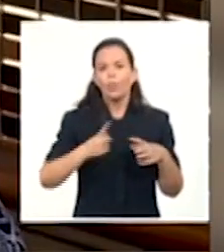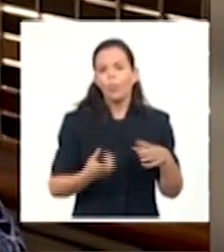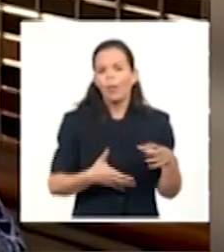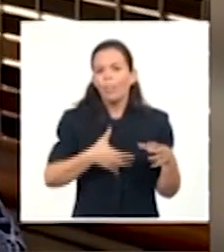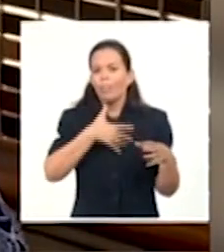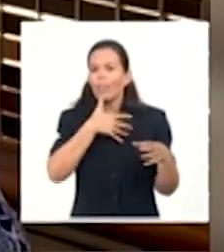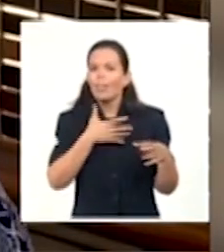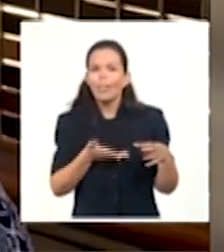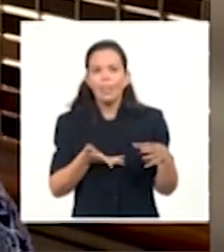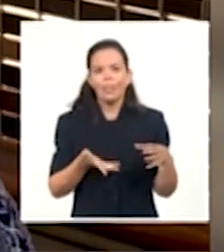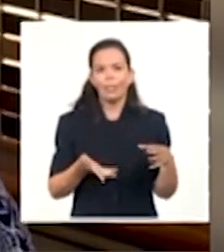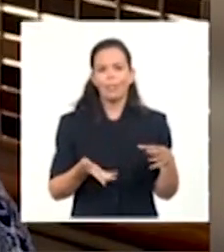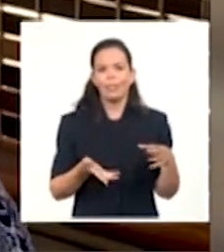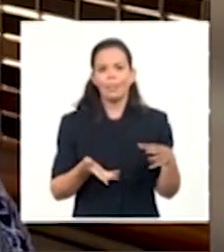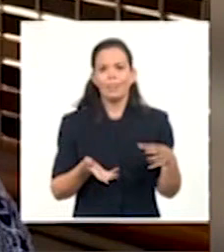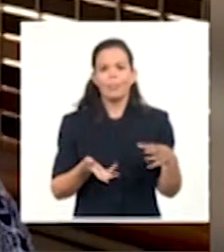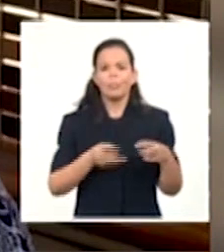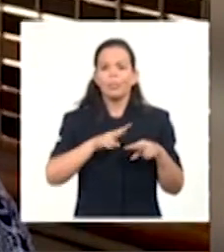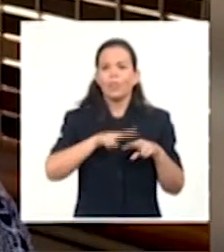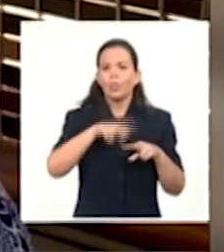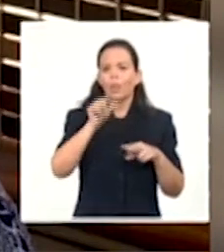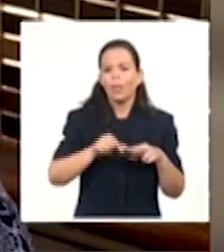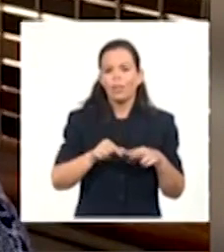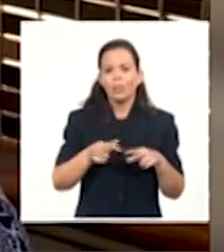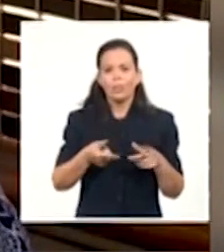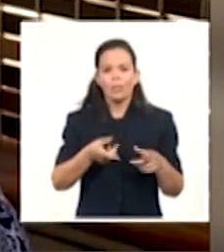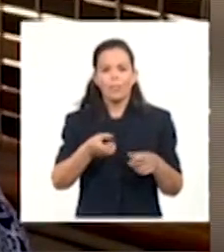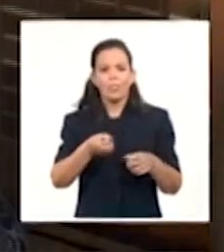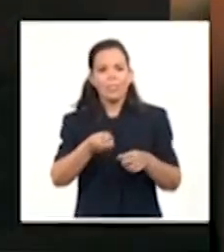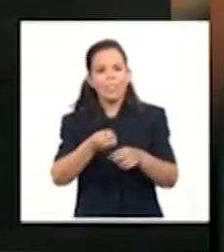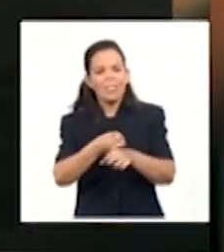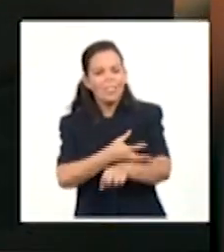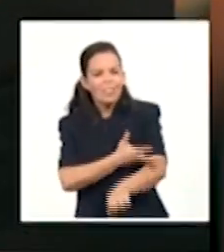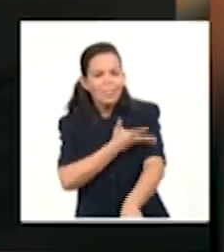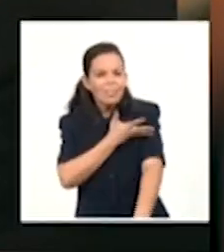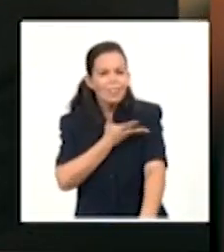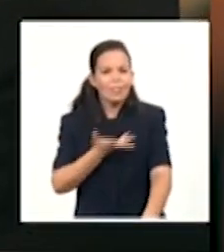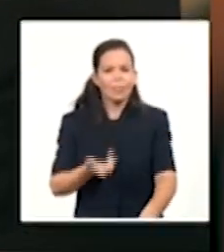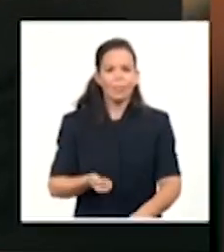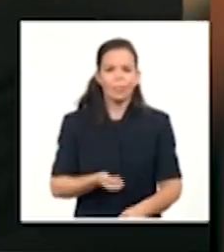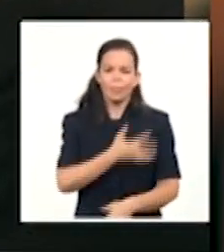tan humano, que aparte de todas las otras cosas.